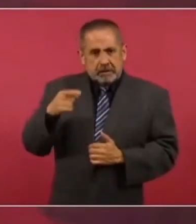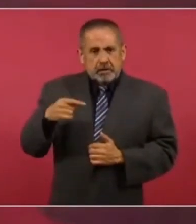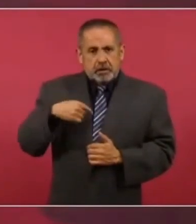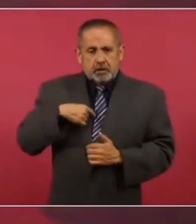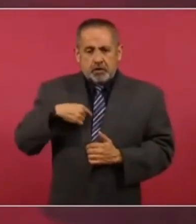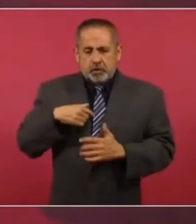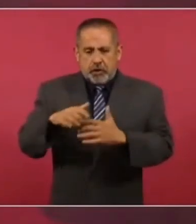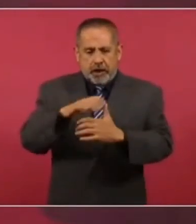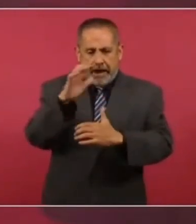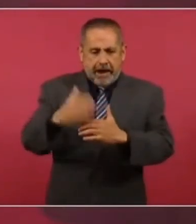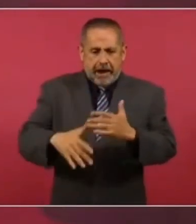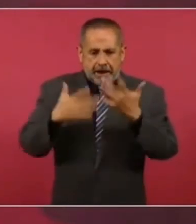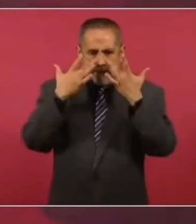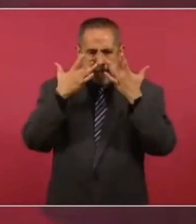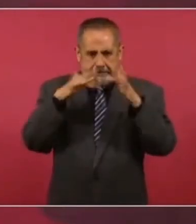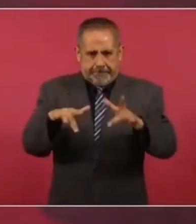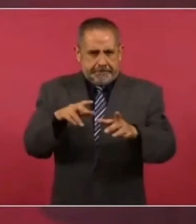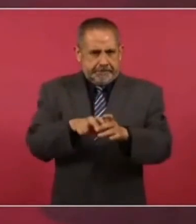se retire